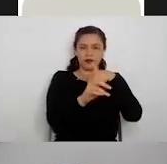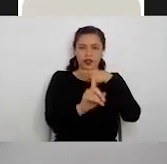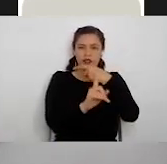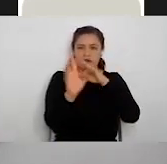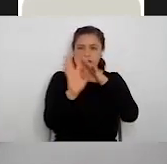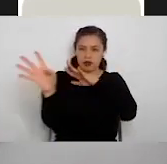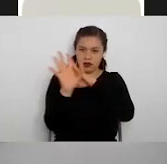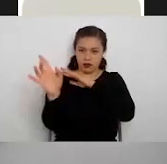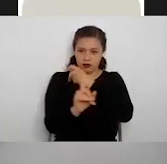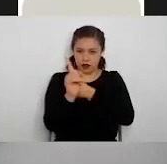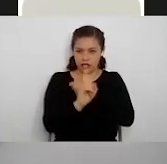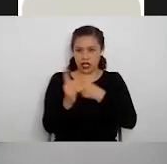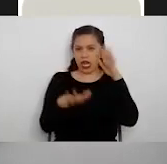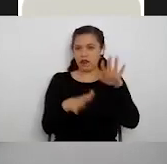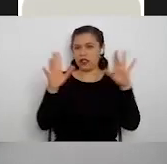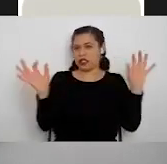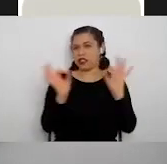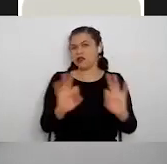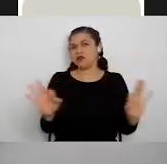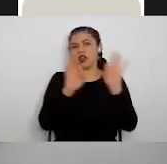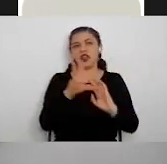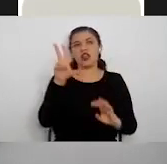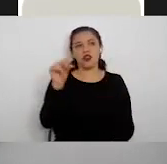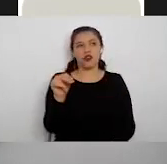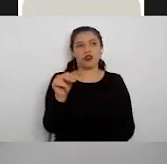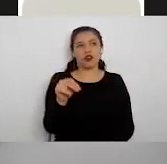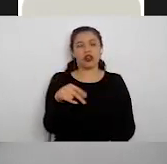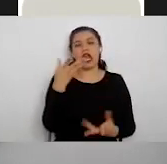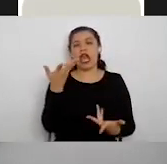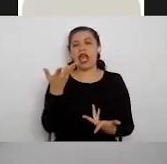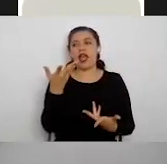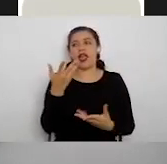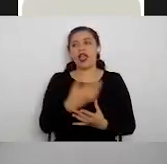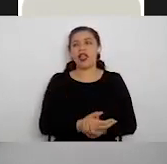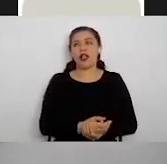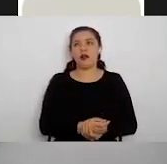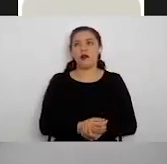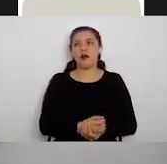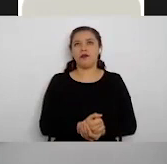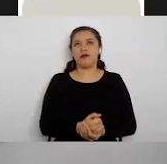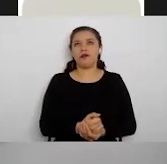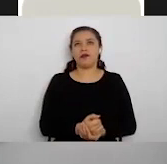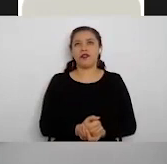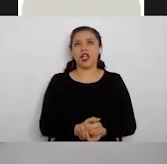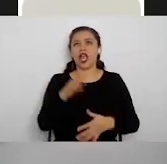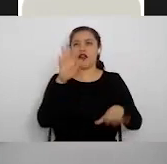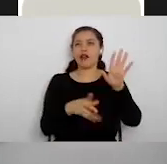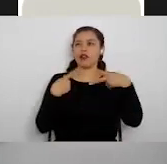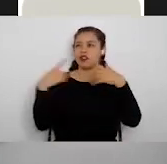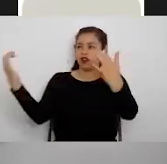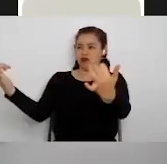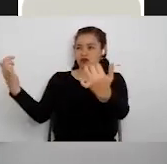repente no se le da esa importancia, porque necesita detener el flujo tan agresivo que hay, ¿no? Y